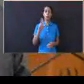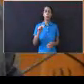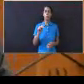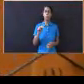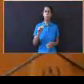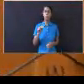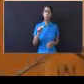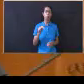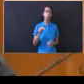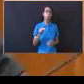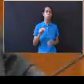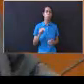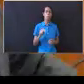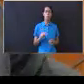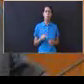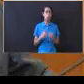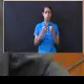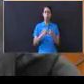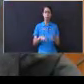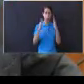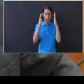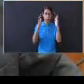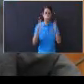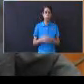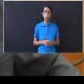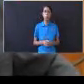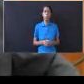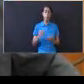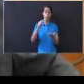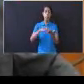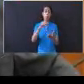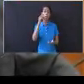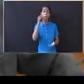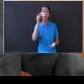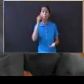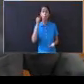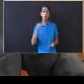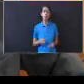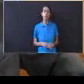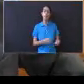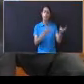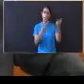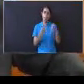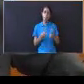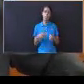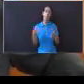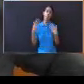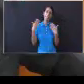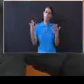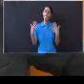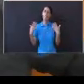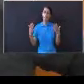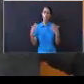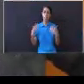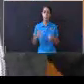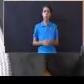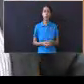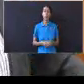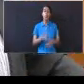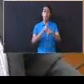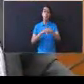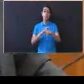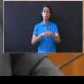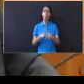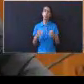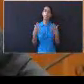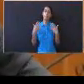en medio de los calores de la prueba. Ya viene el refrigerio. Tiempos de refrigerio han de descender de la